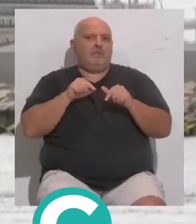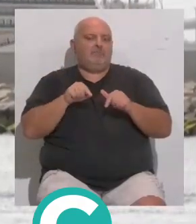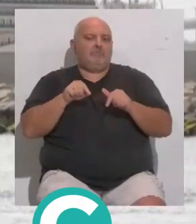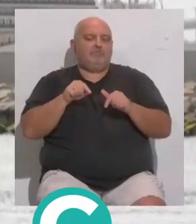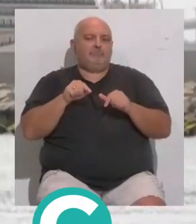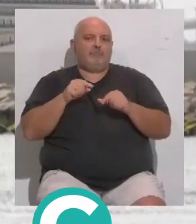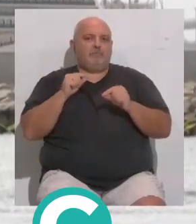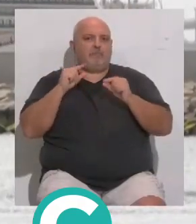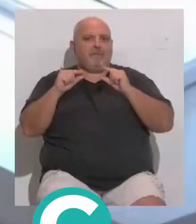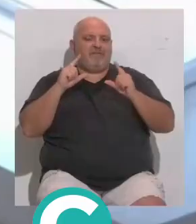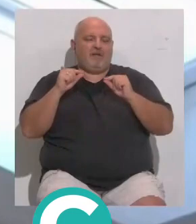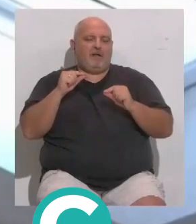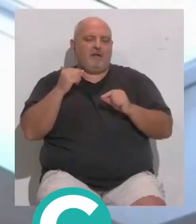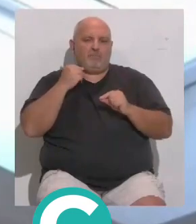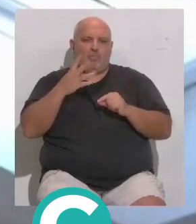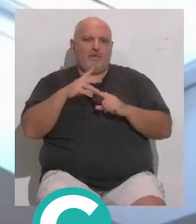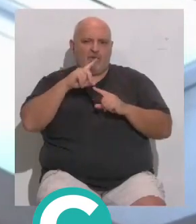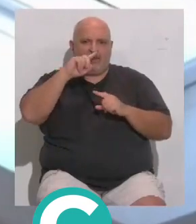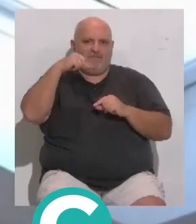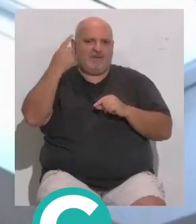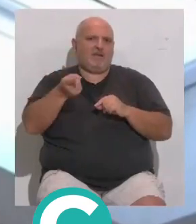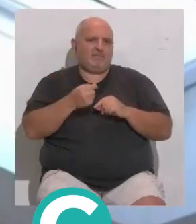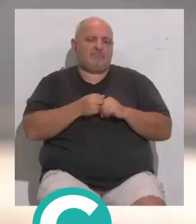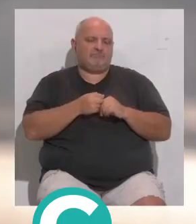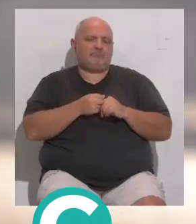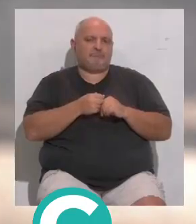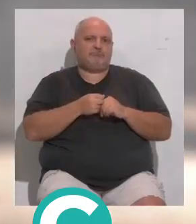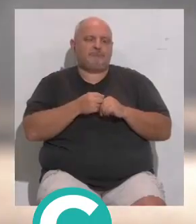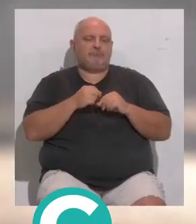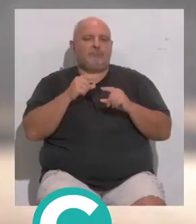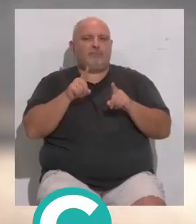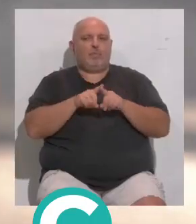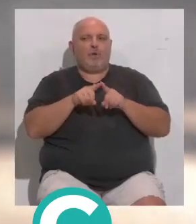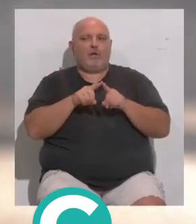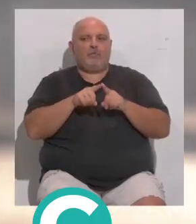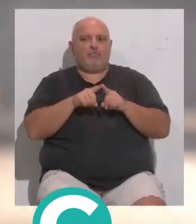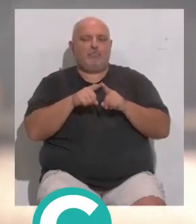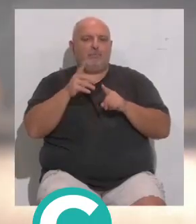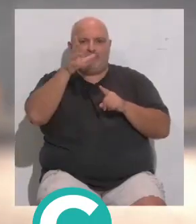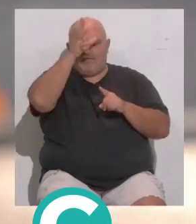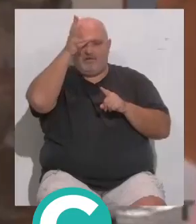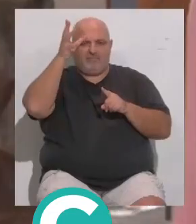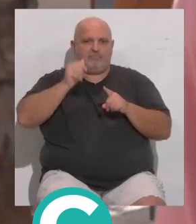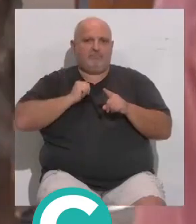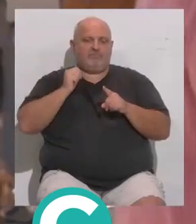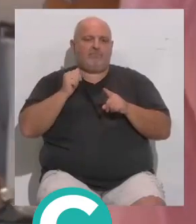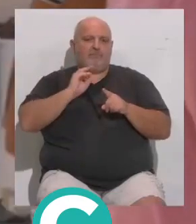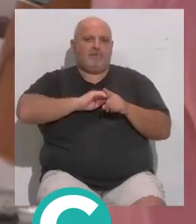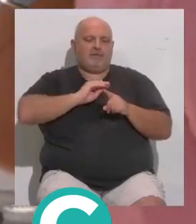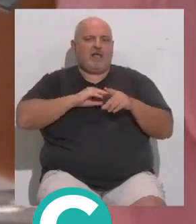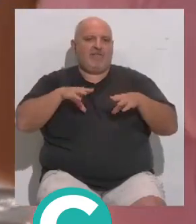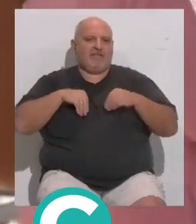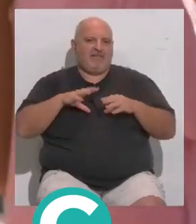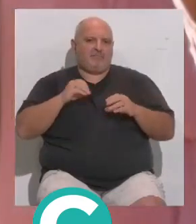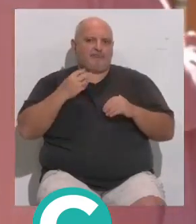Con unas perspectivas bastante buenas para el año que viene, habiendo tenido además un verano, yo diría que bastante